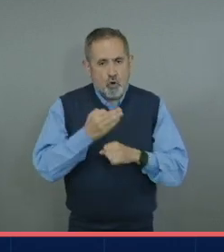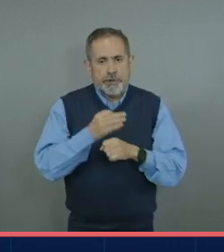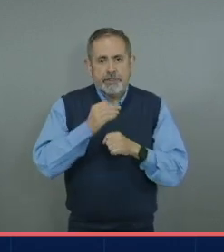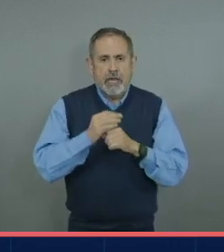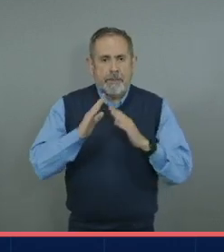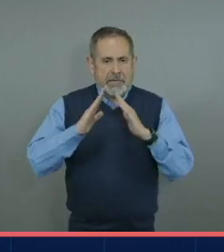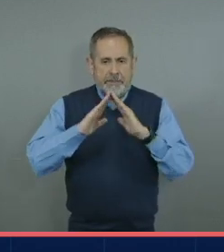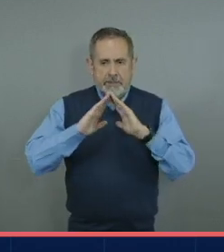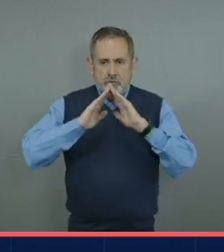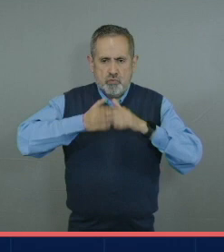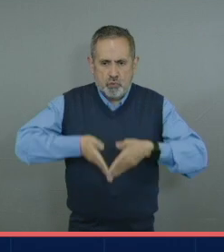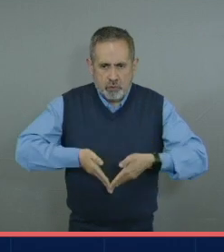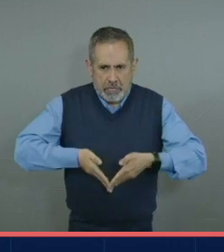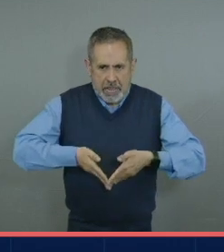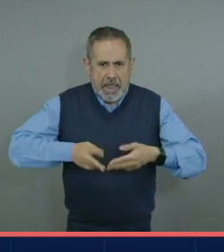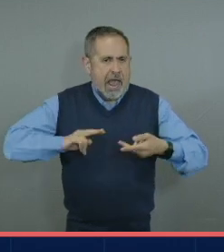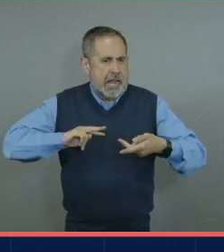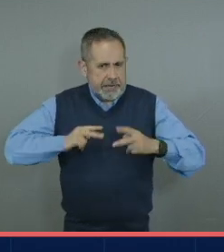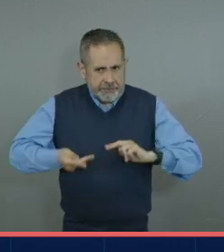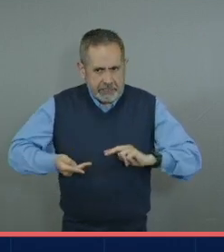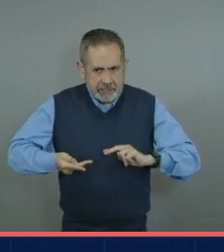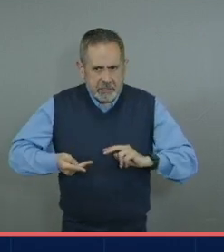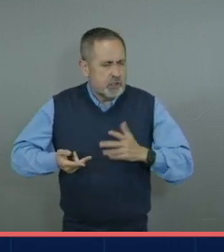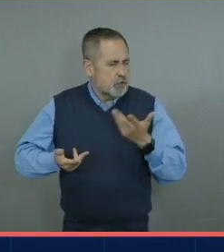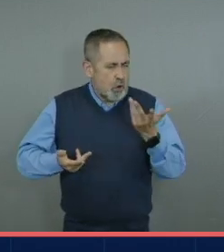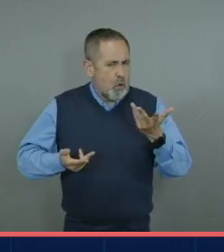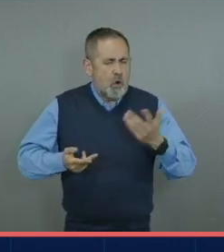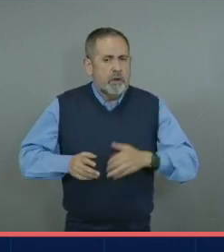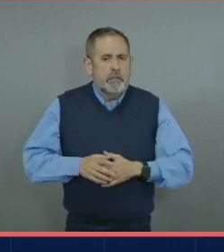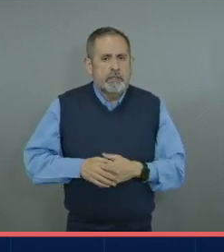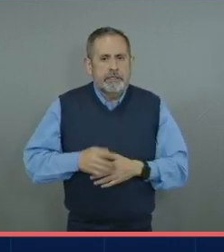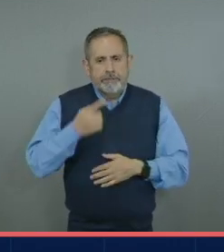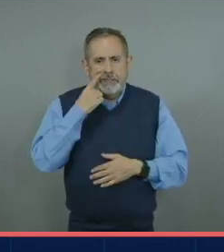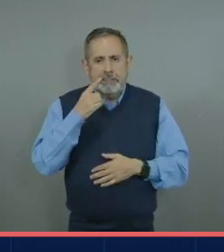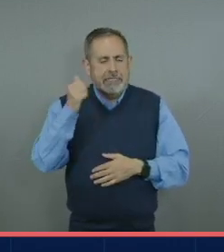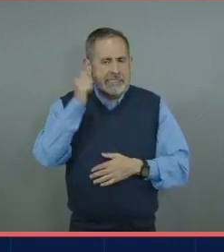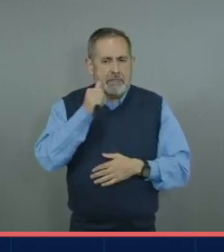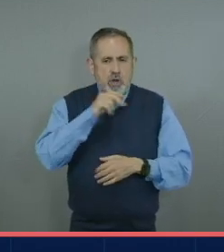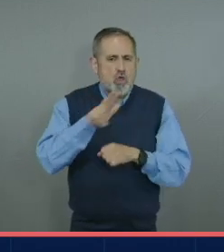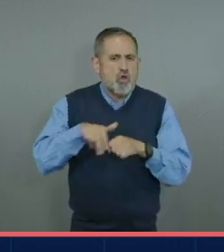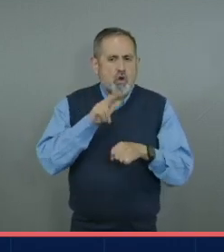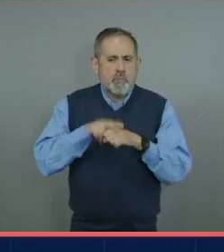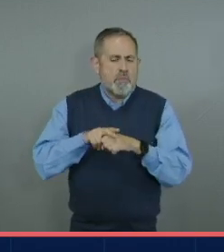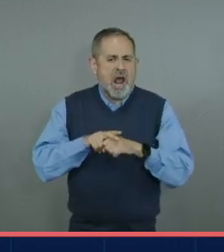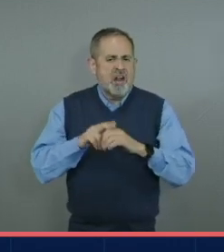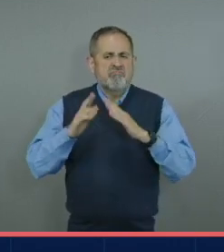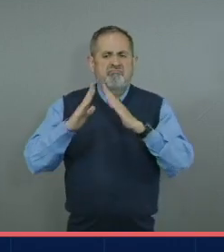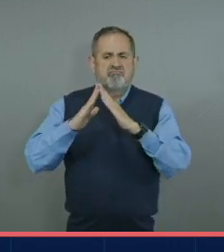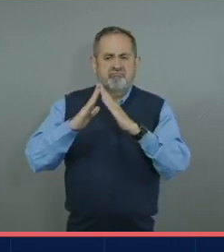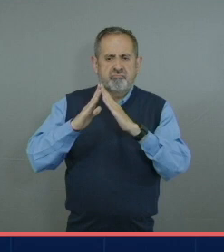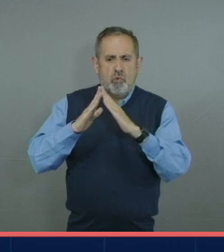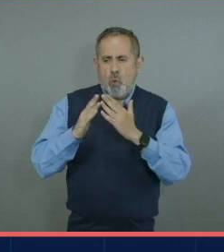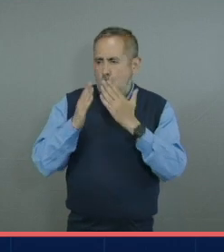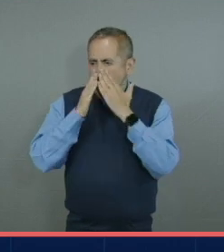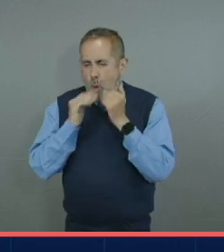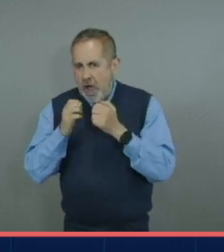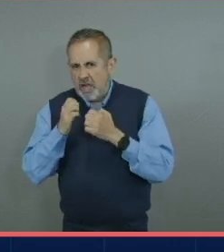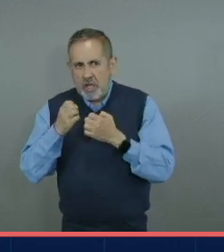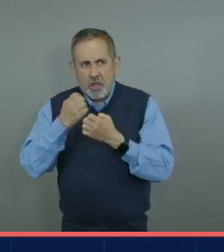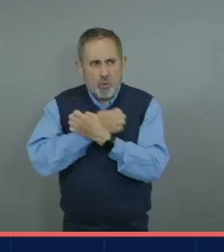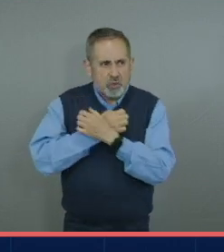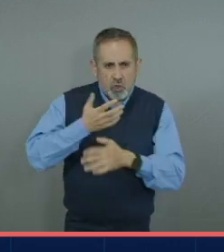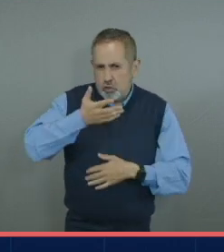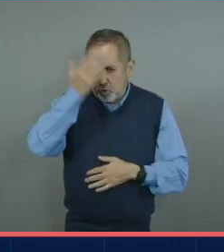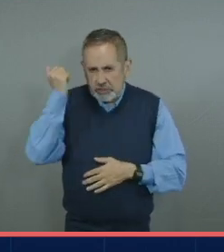pirámide porque es bien importante. Generalmente, una pirámide normal de una persona que no tiene educación financiera, en